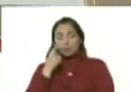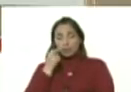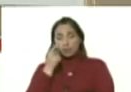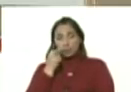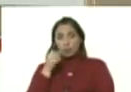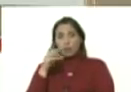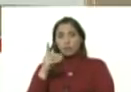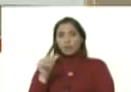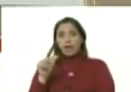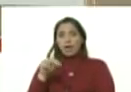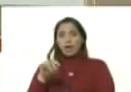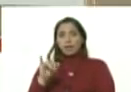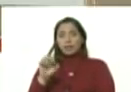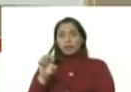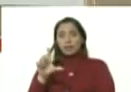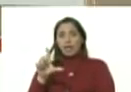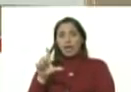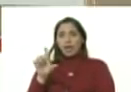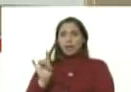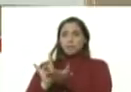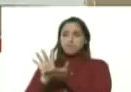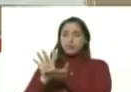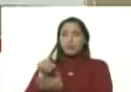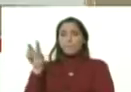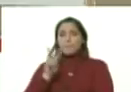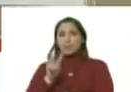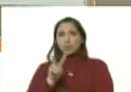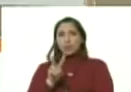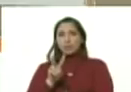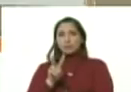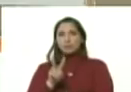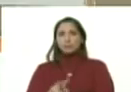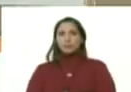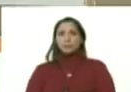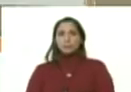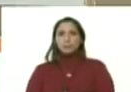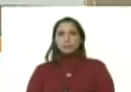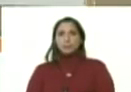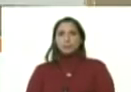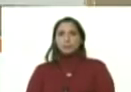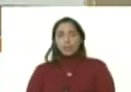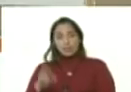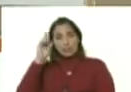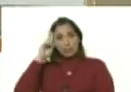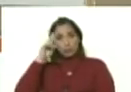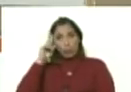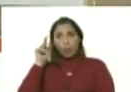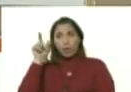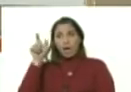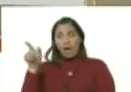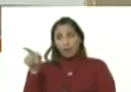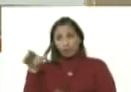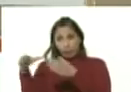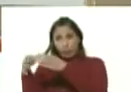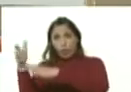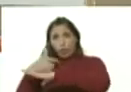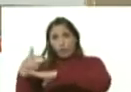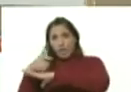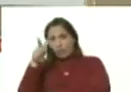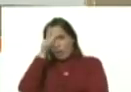Kreiner, y tener que expulsarlo del país. Razones para ello sobraron en su momento, no vale la